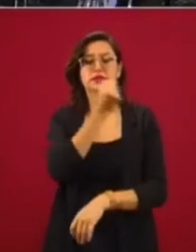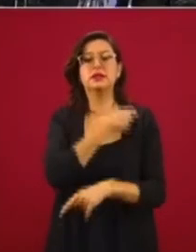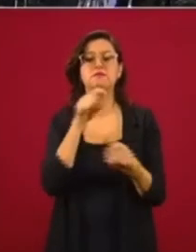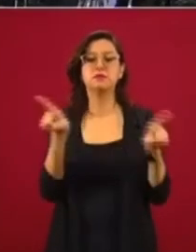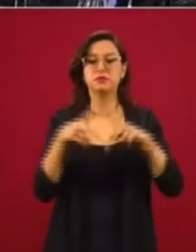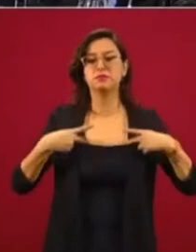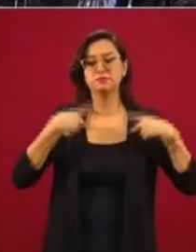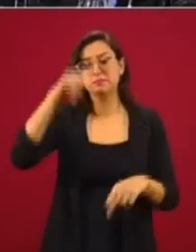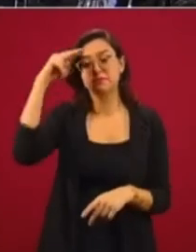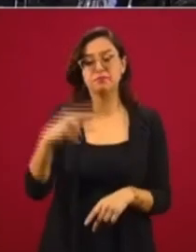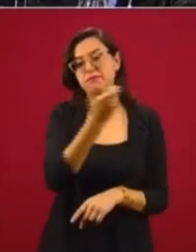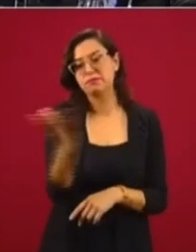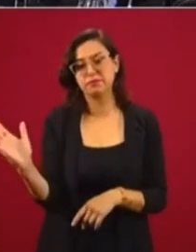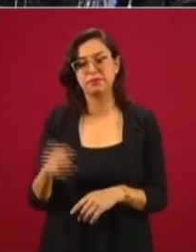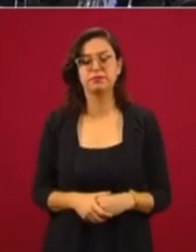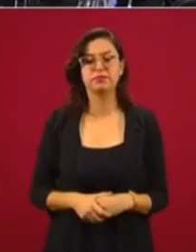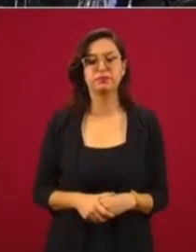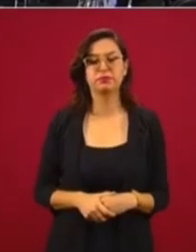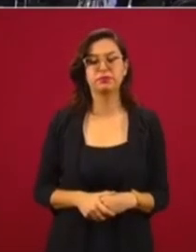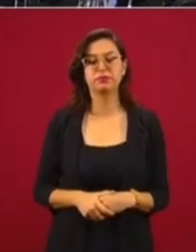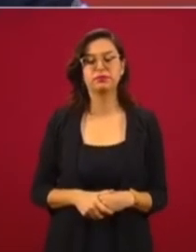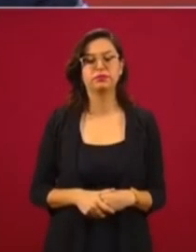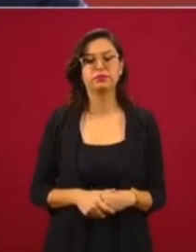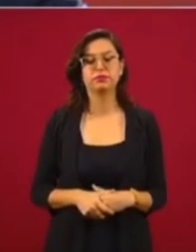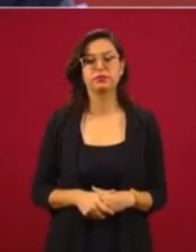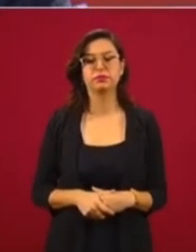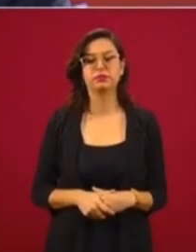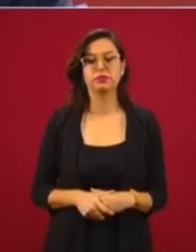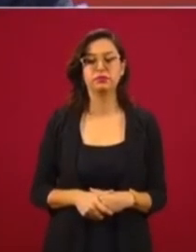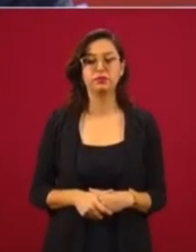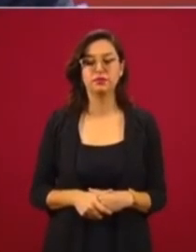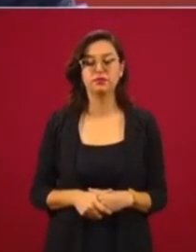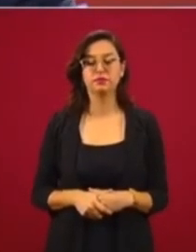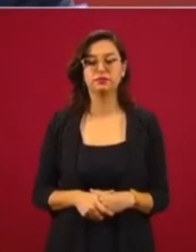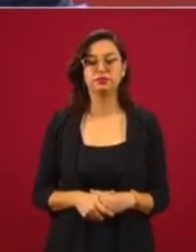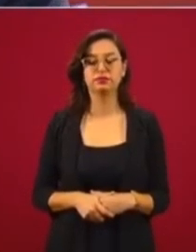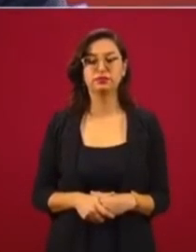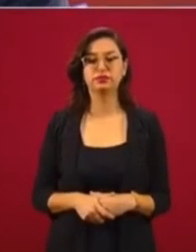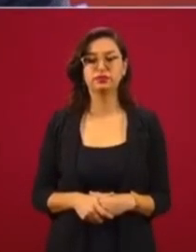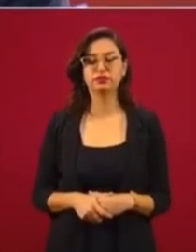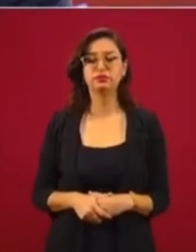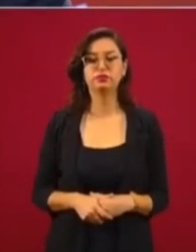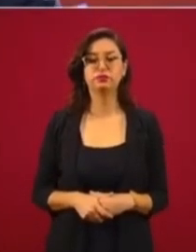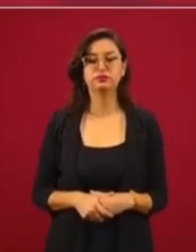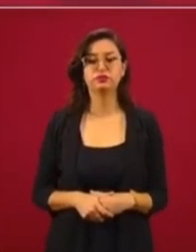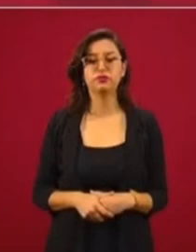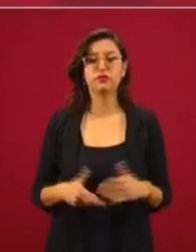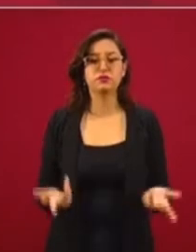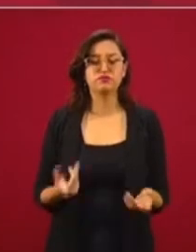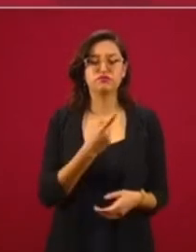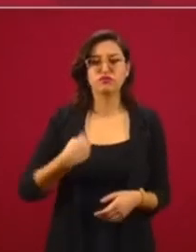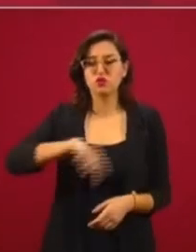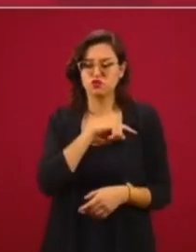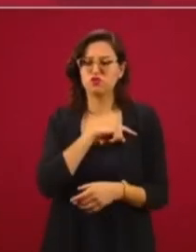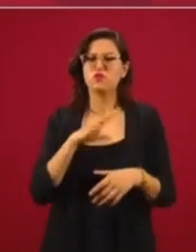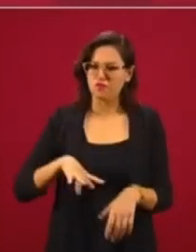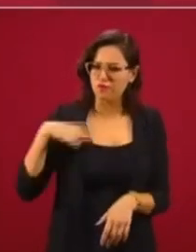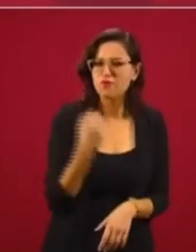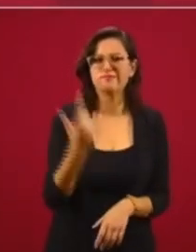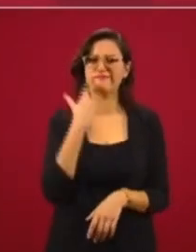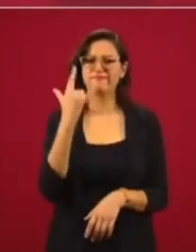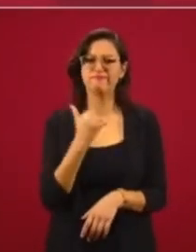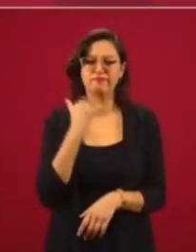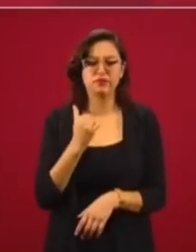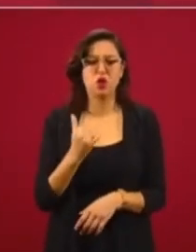pueblo de México. Tenemos que sacar fortaleza de el interior de nuestro ser, de nuestra alma,